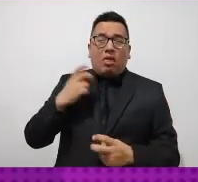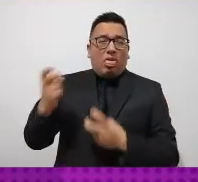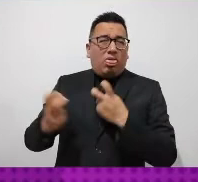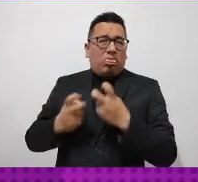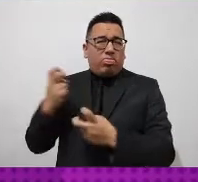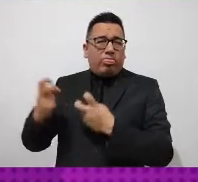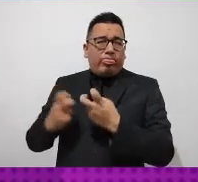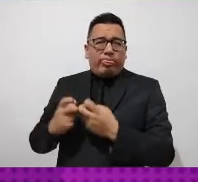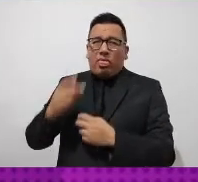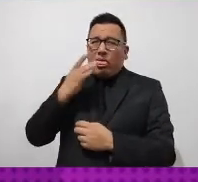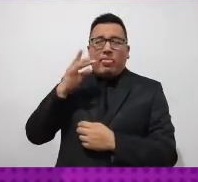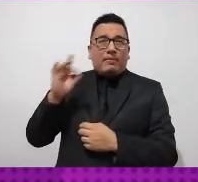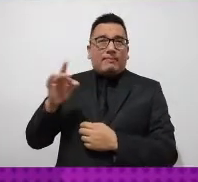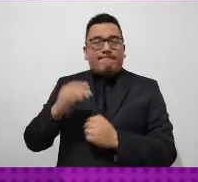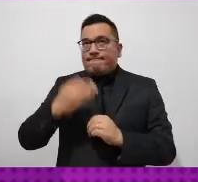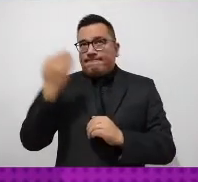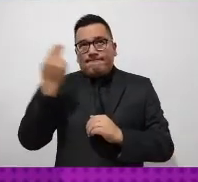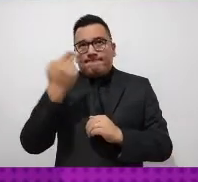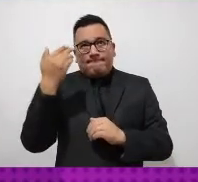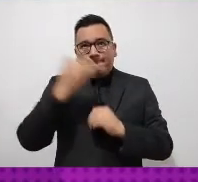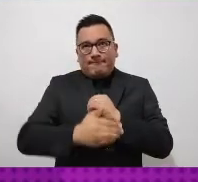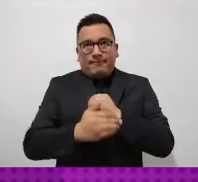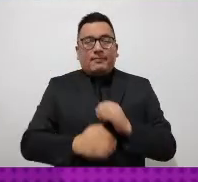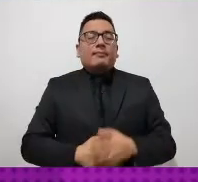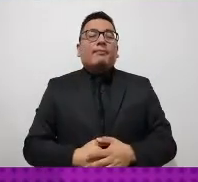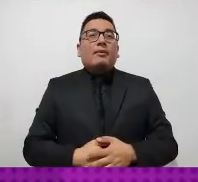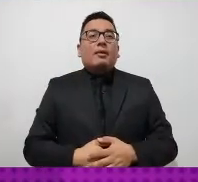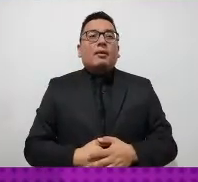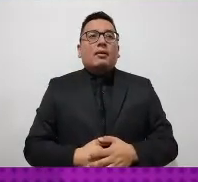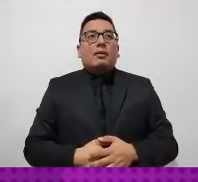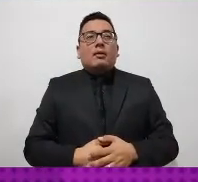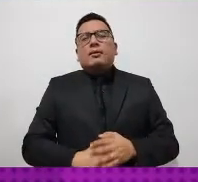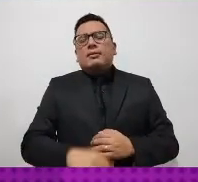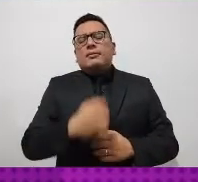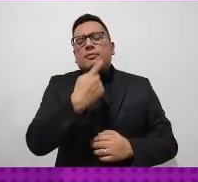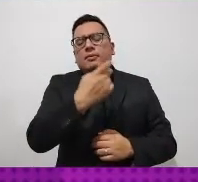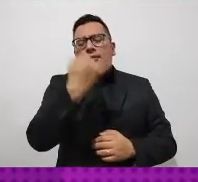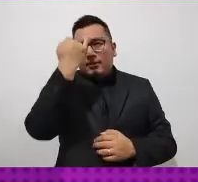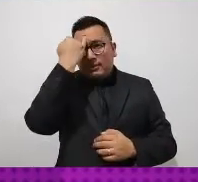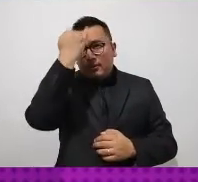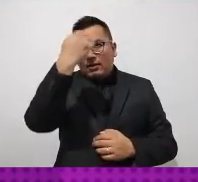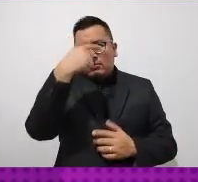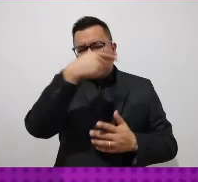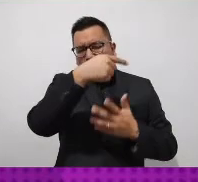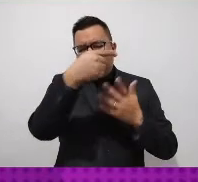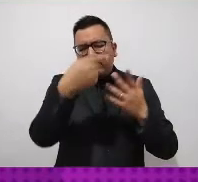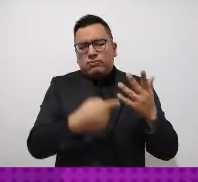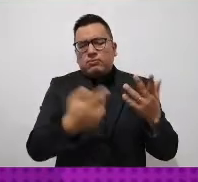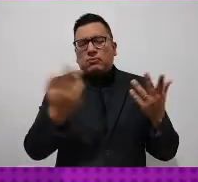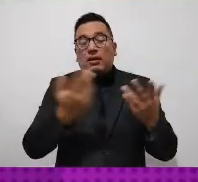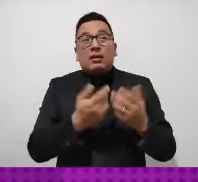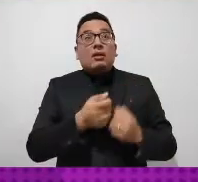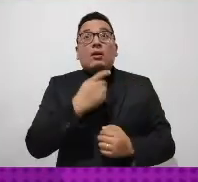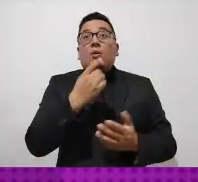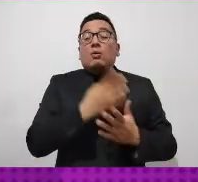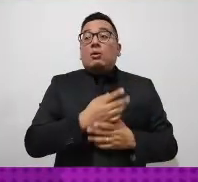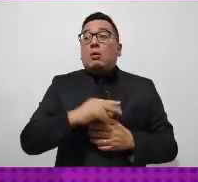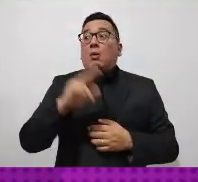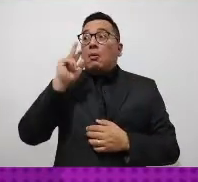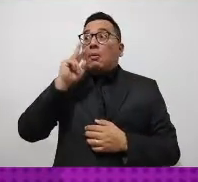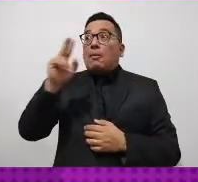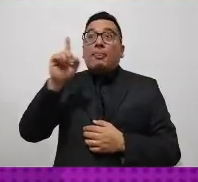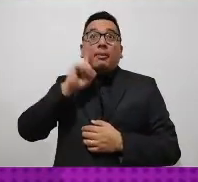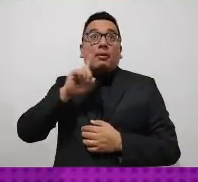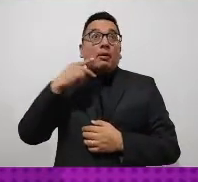programa integral, es decir, hay muchas acciones que se están llevando a cabo. No basta con postular mujeres candidatas, no basta con